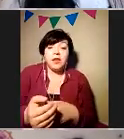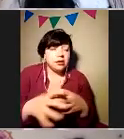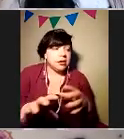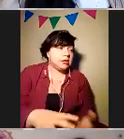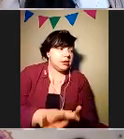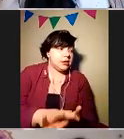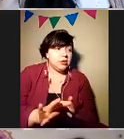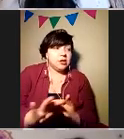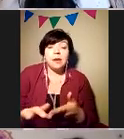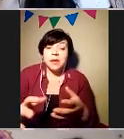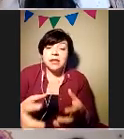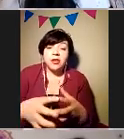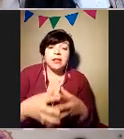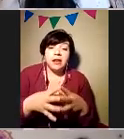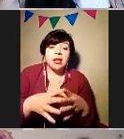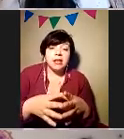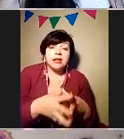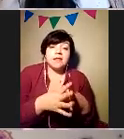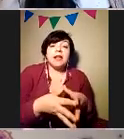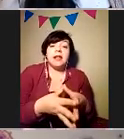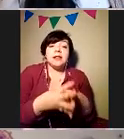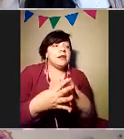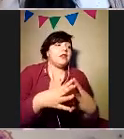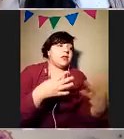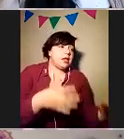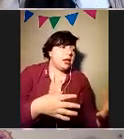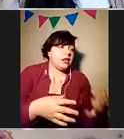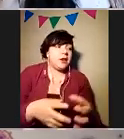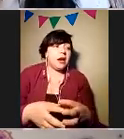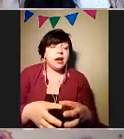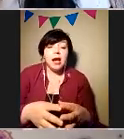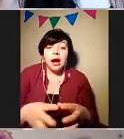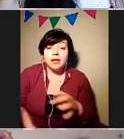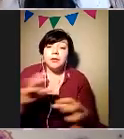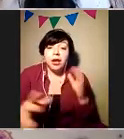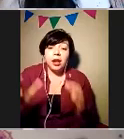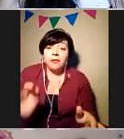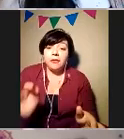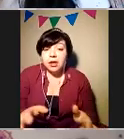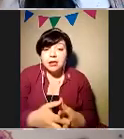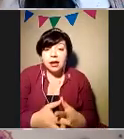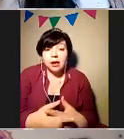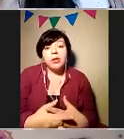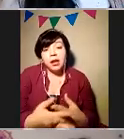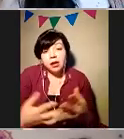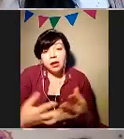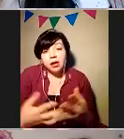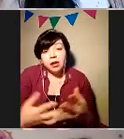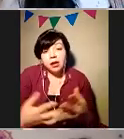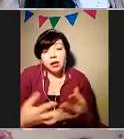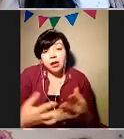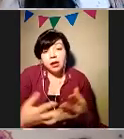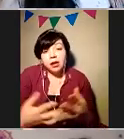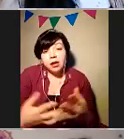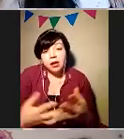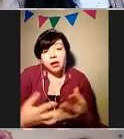Hoy en día, que las empresas hoy en día lo que hacen es a través de la inteligencia artificial identificar atributos en las fotos de Instagram o del